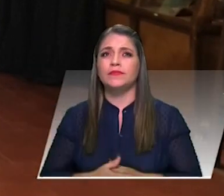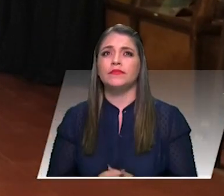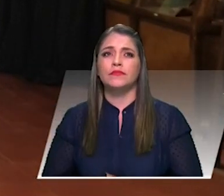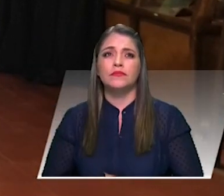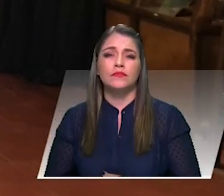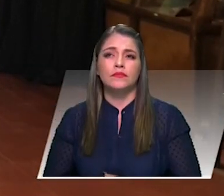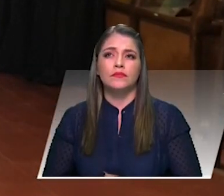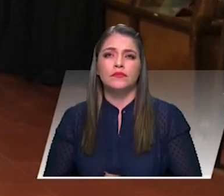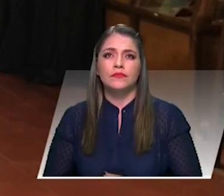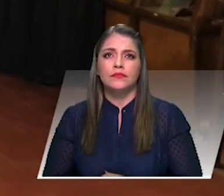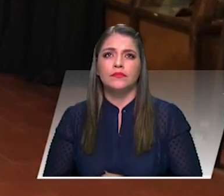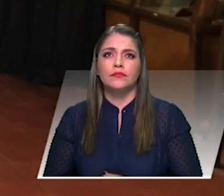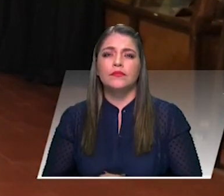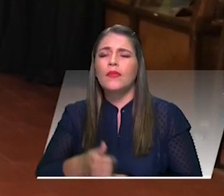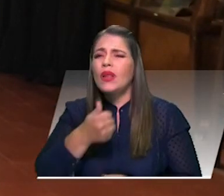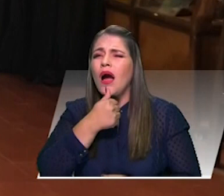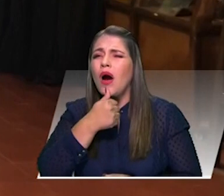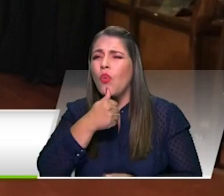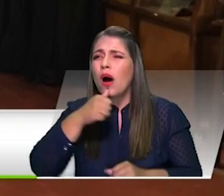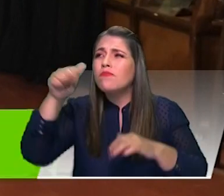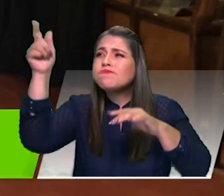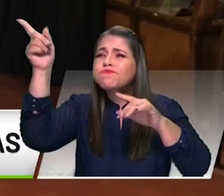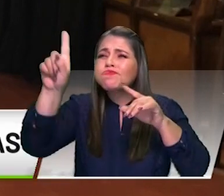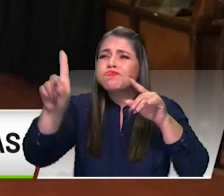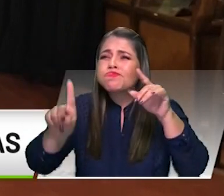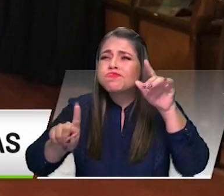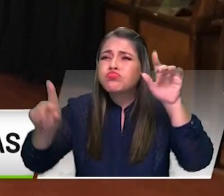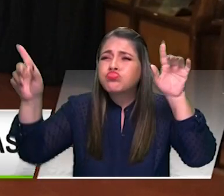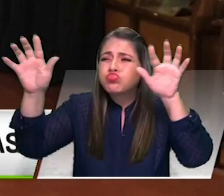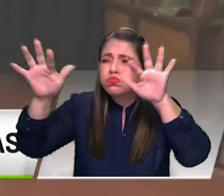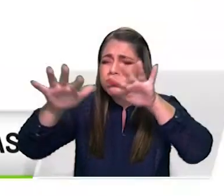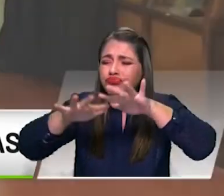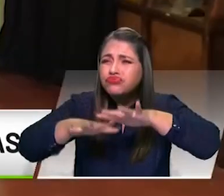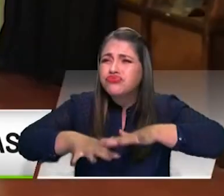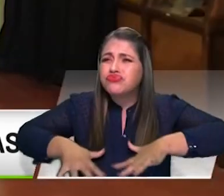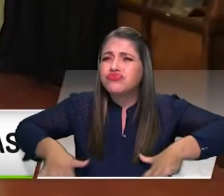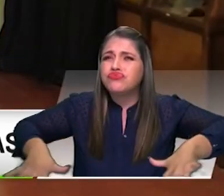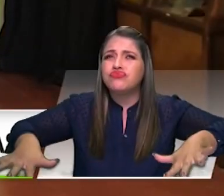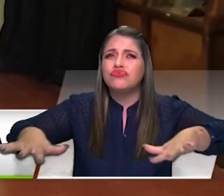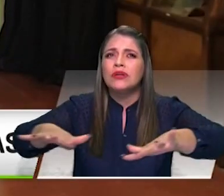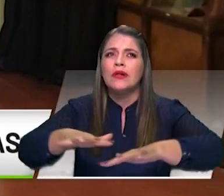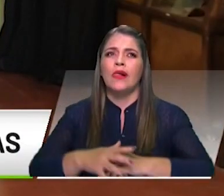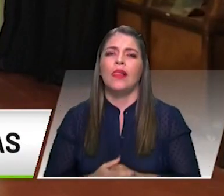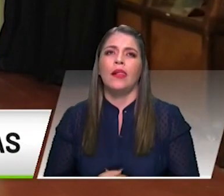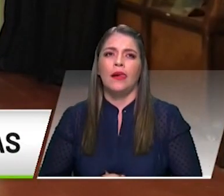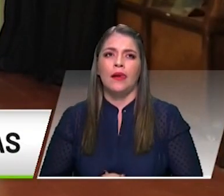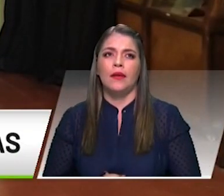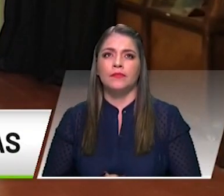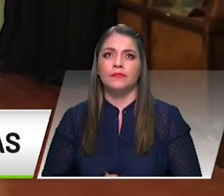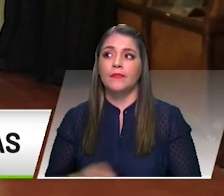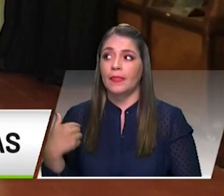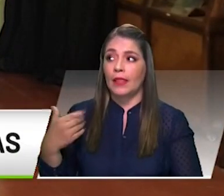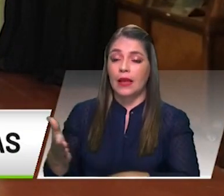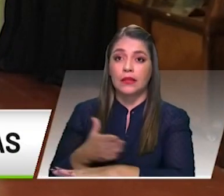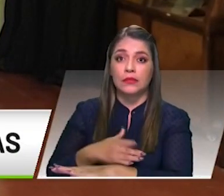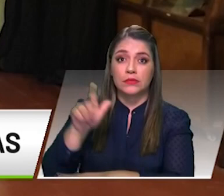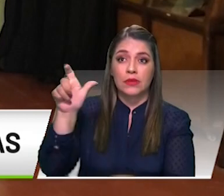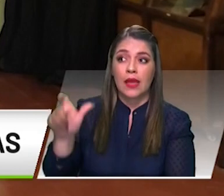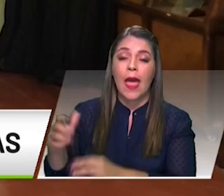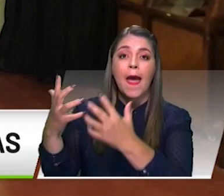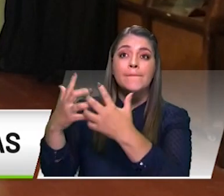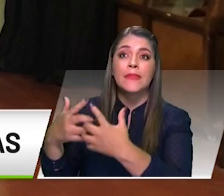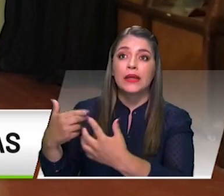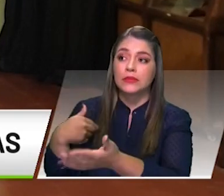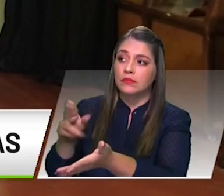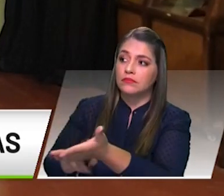que se filtrara el agua por uno de los espacios de nuestra casa. La inmobiliaria, en el momento que le hacemos la solicitud de arreglo